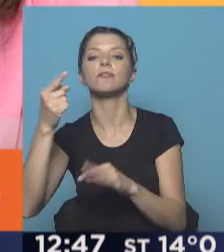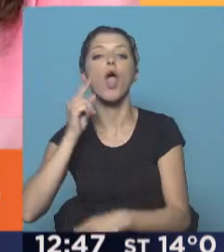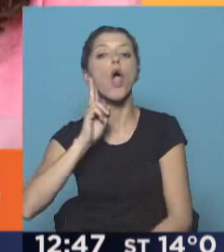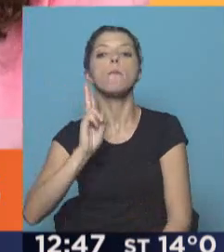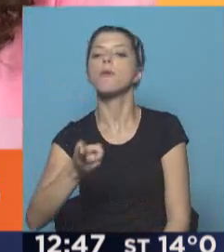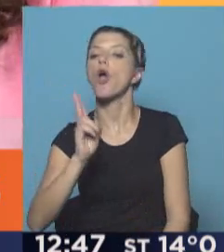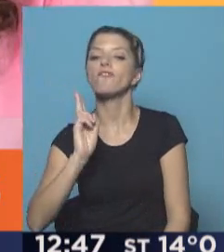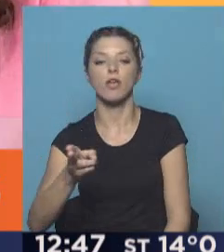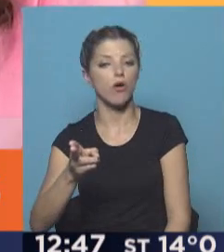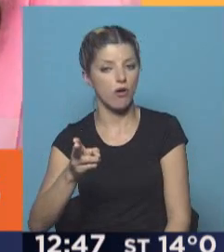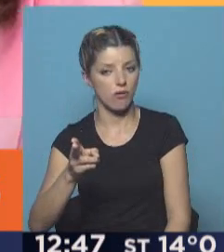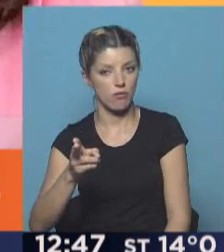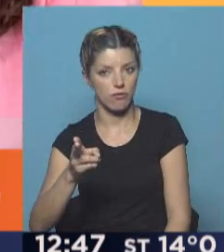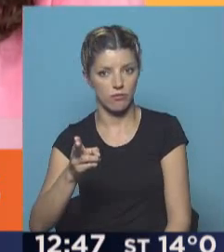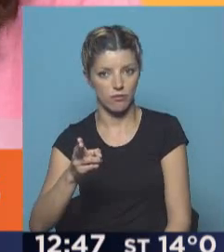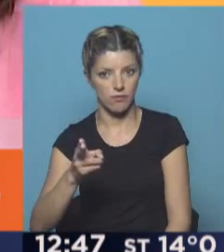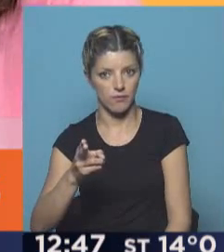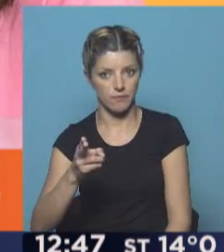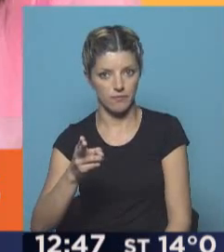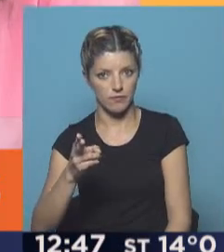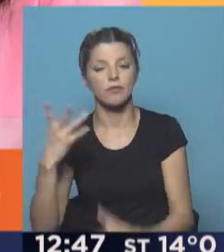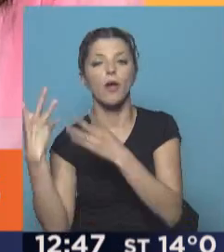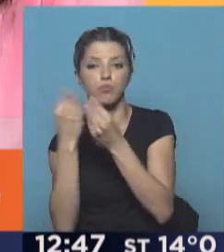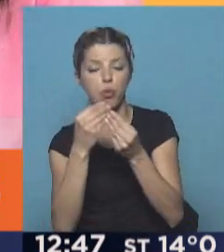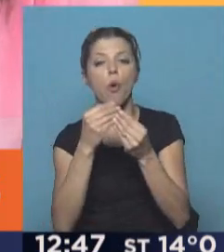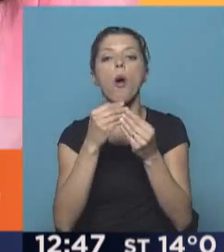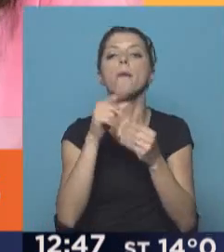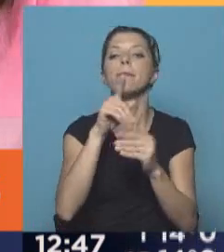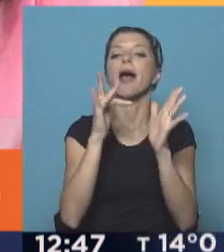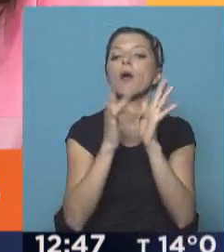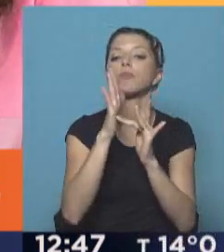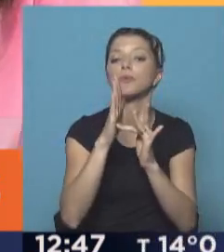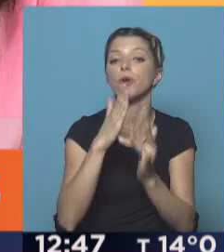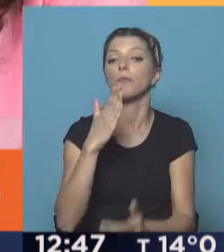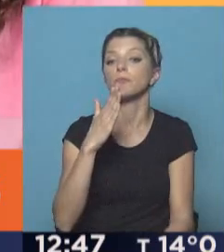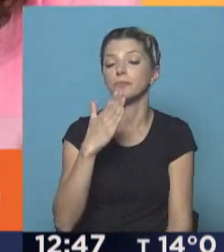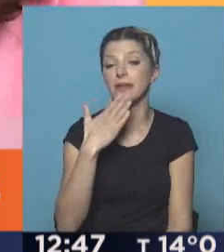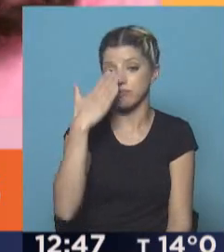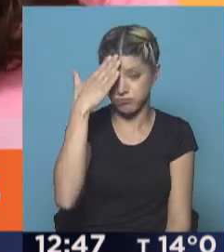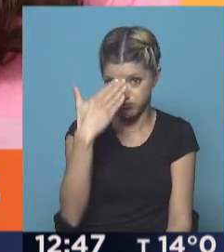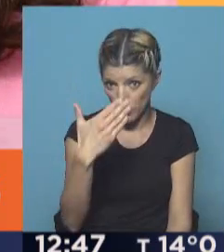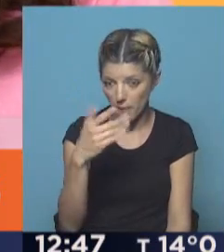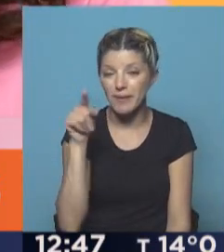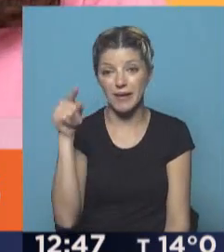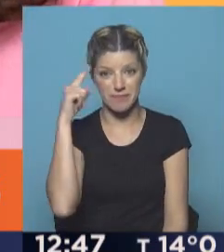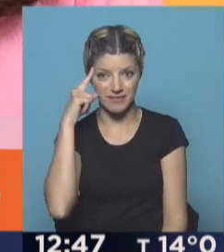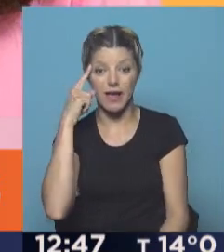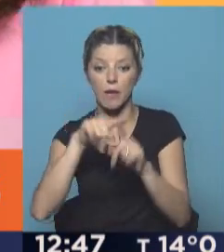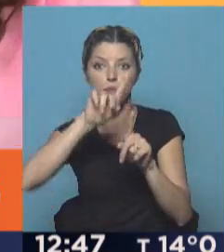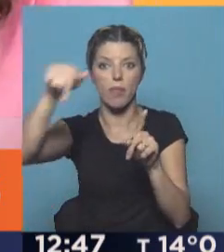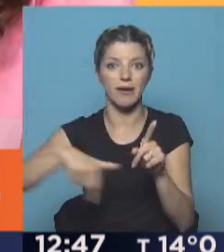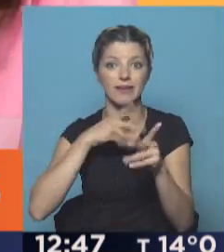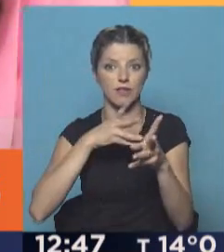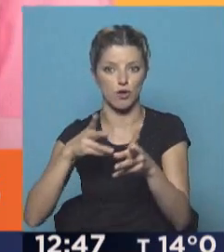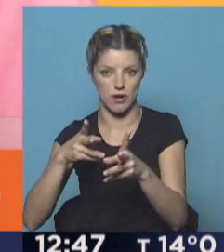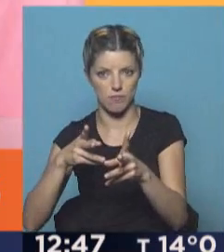el aporte extranjero para la construcción de las mezquitas porque ven eso un potencial financiamiento del terrorismo.